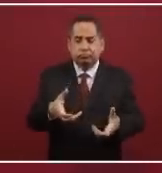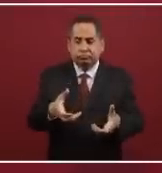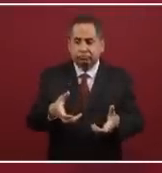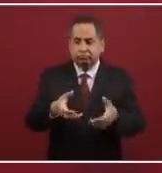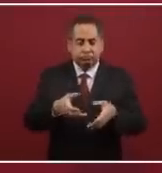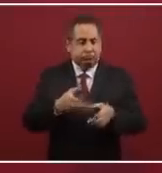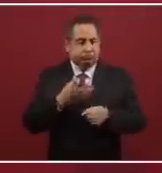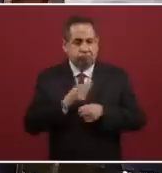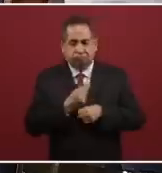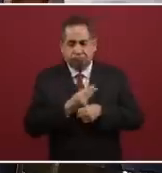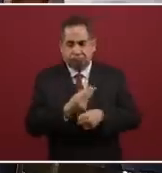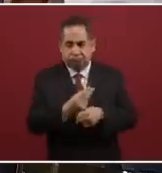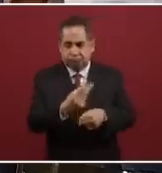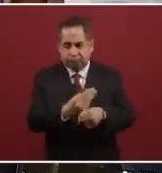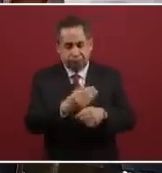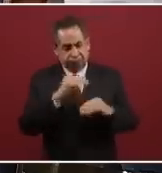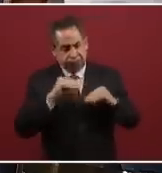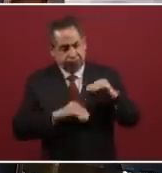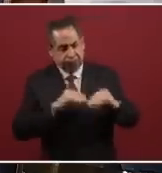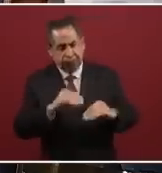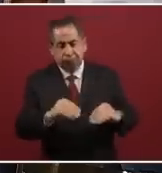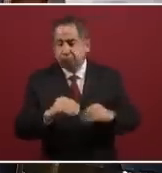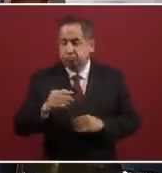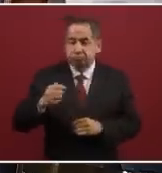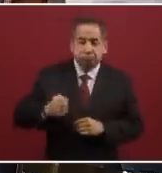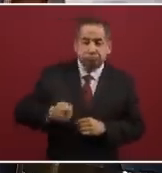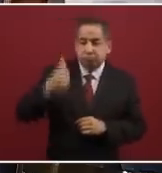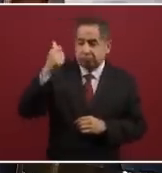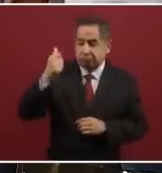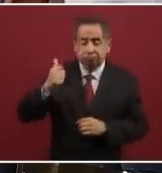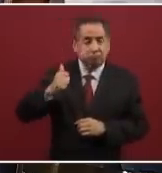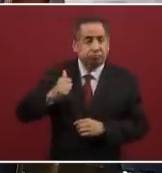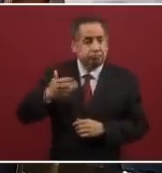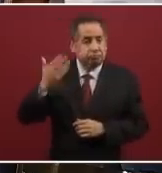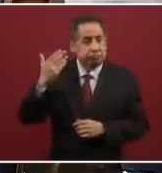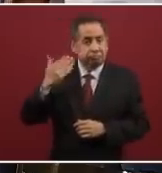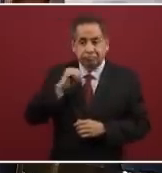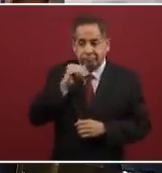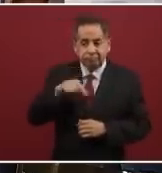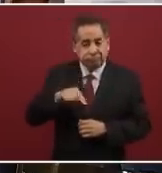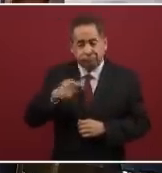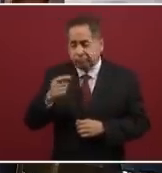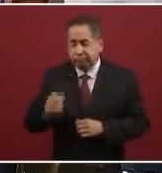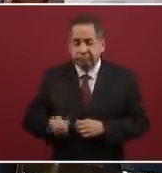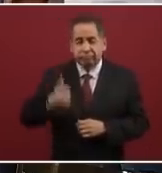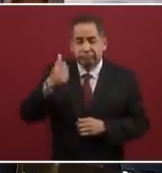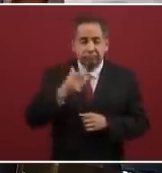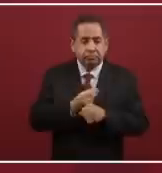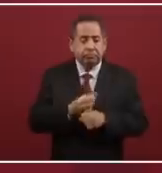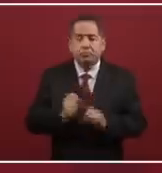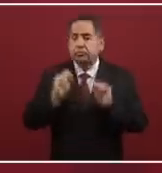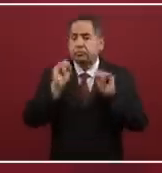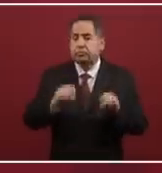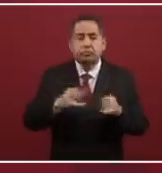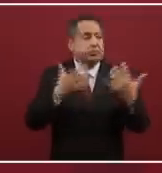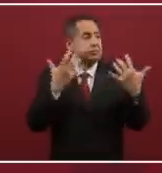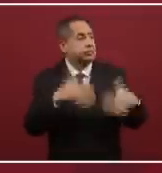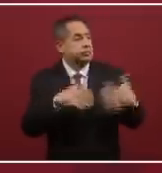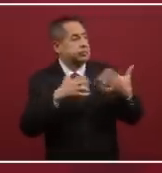Por primera vez se están haciendo los caminos sin contratistas.